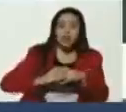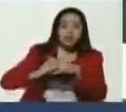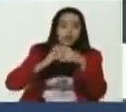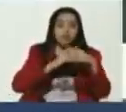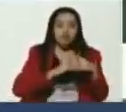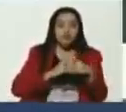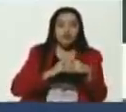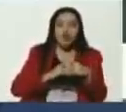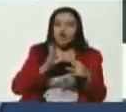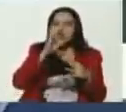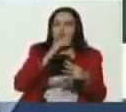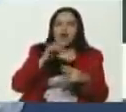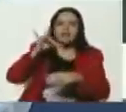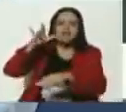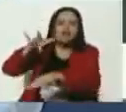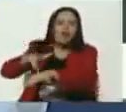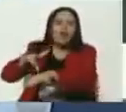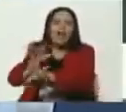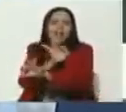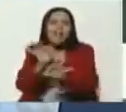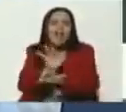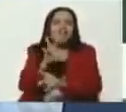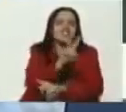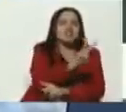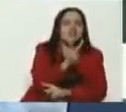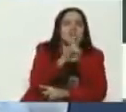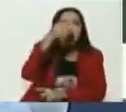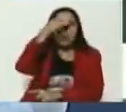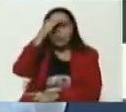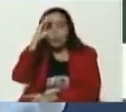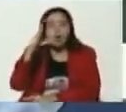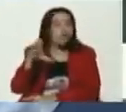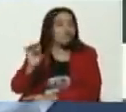poner la mano ni a Venezuela ni a Cuba.